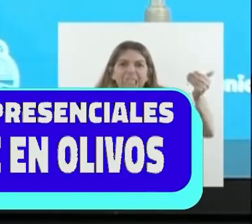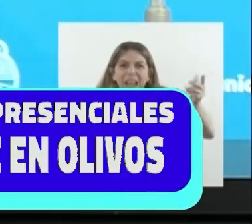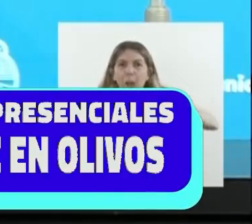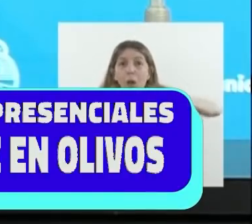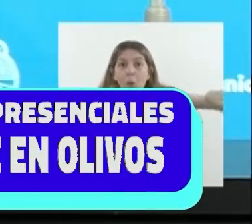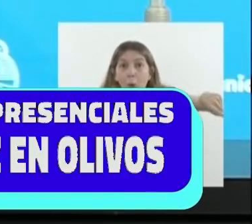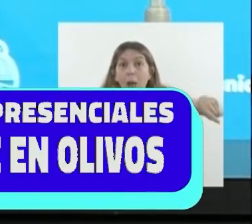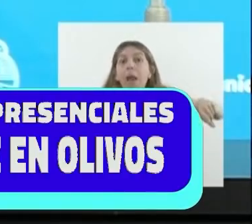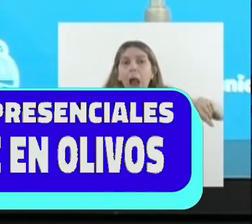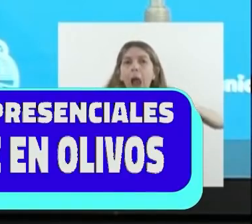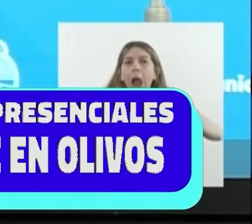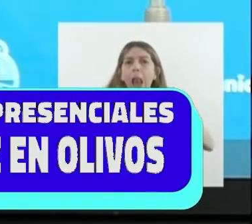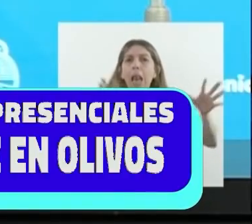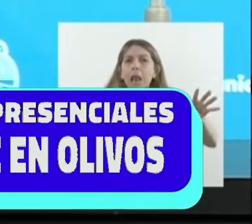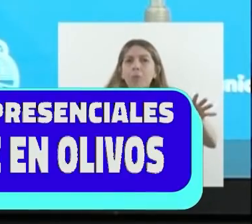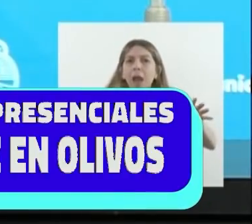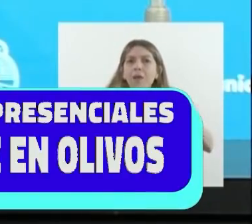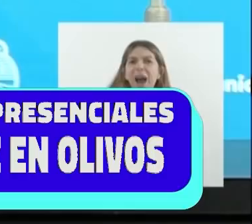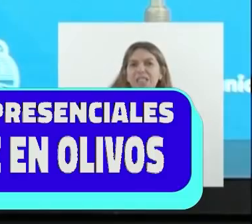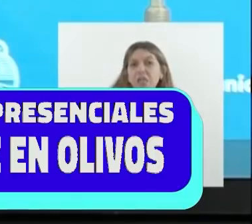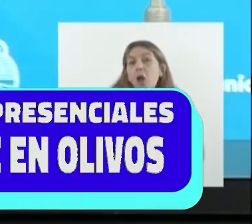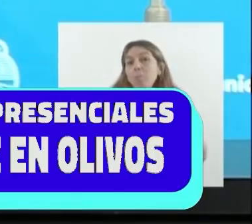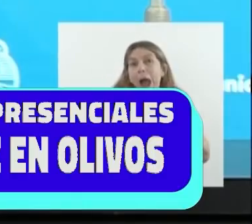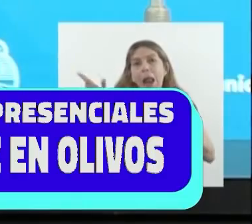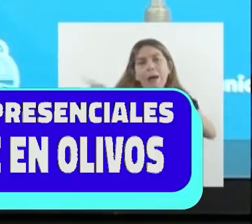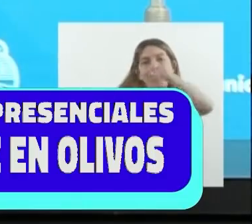exclusiva de enfermos de COVID.